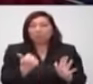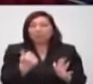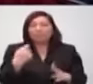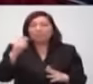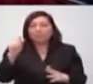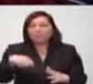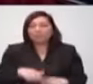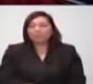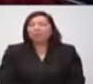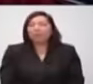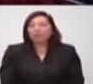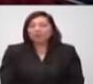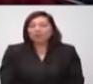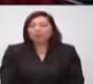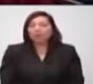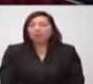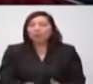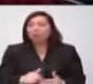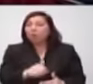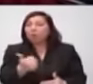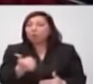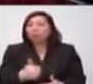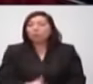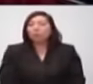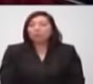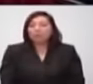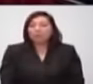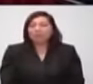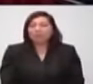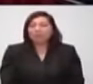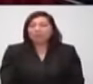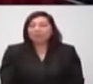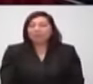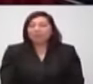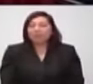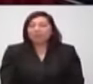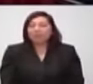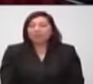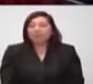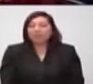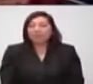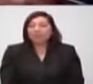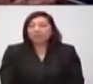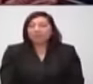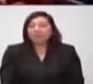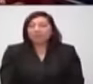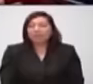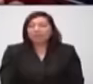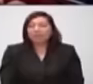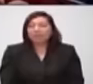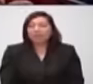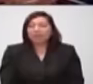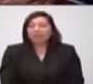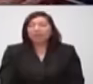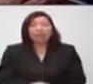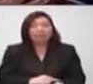46%. El paso inferior, siguiente por favor, y el puente Bella Unión. Acá quiero hacer una precisión.